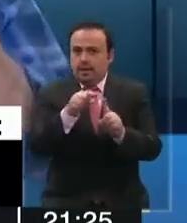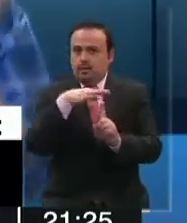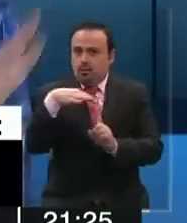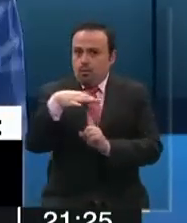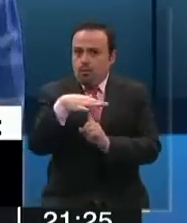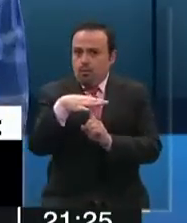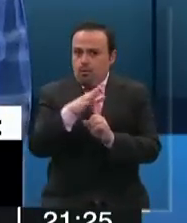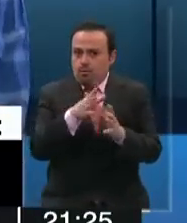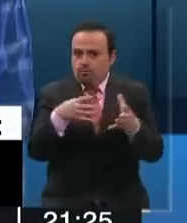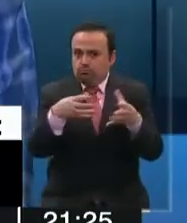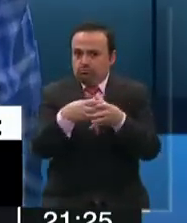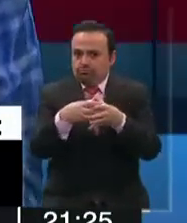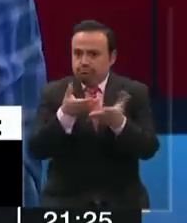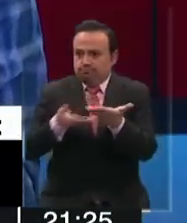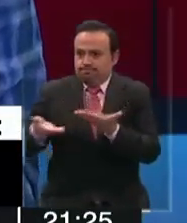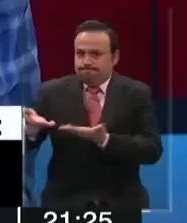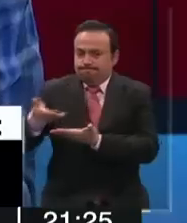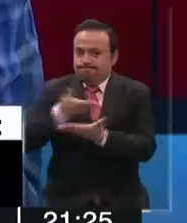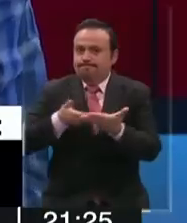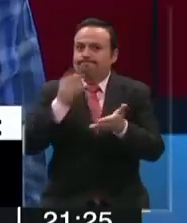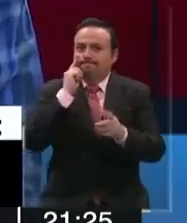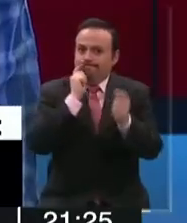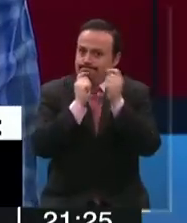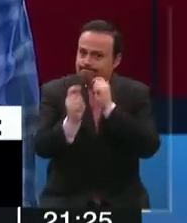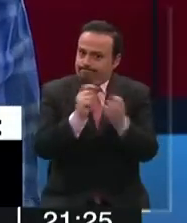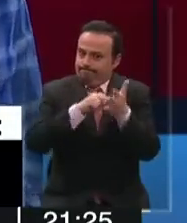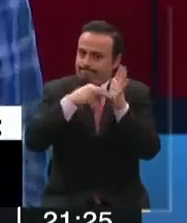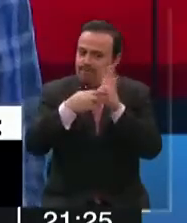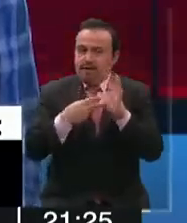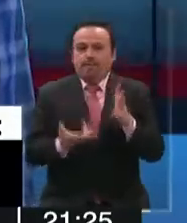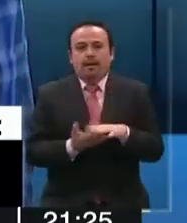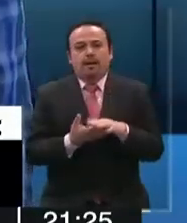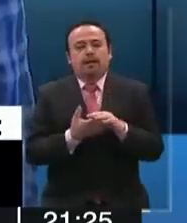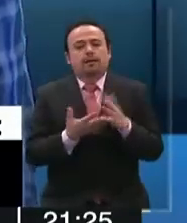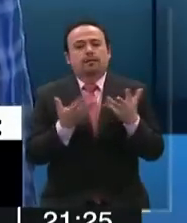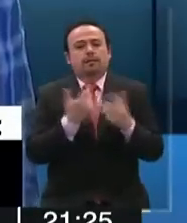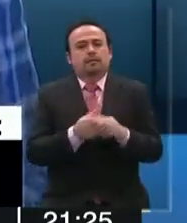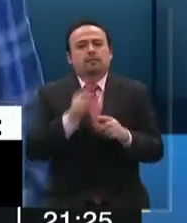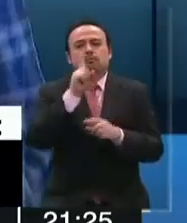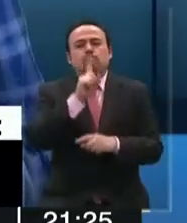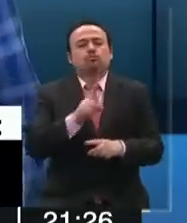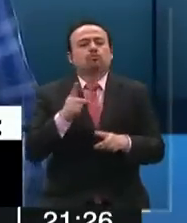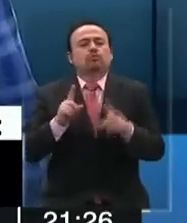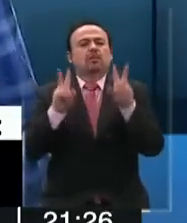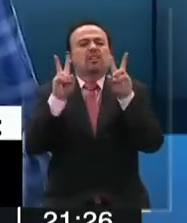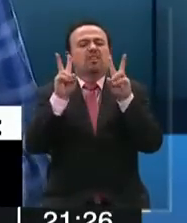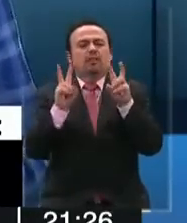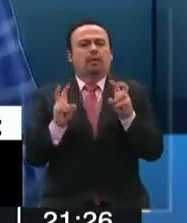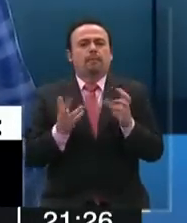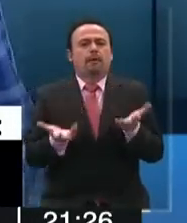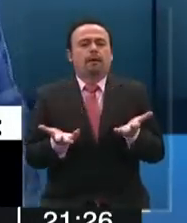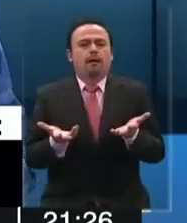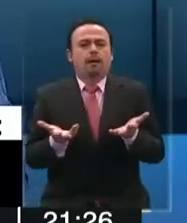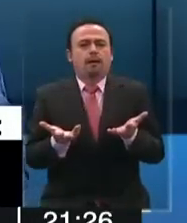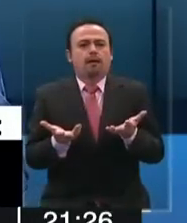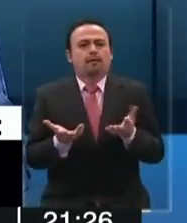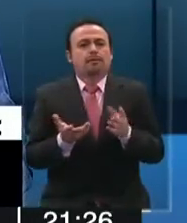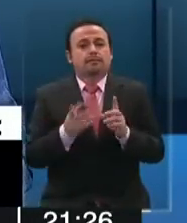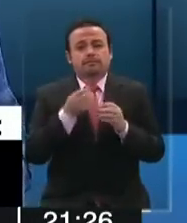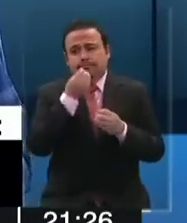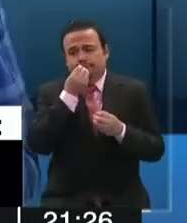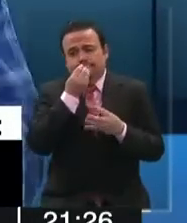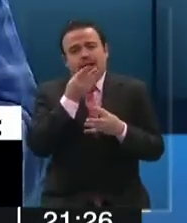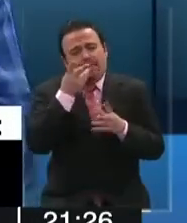conjunto de la convivencia dentro de la coalición por un tema en que hay que